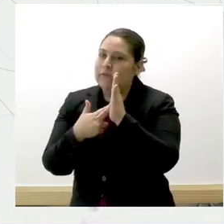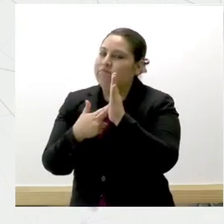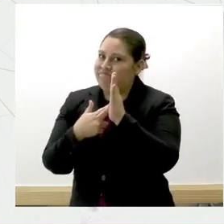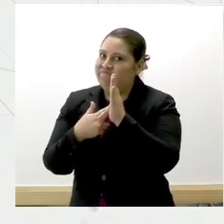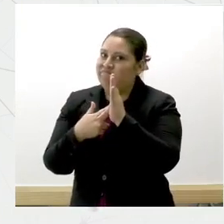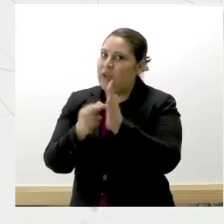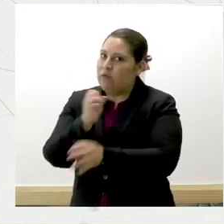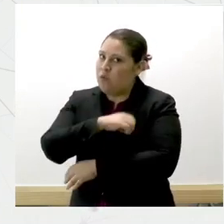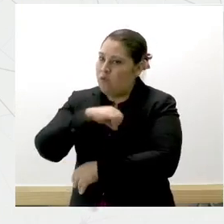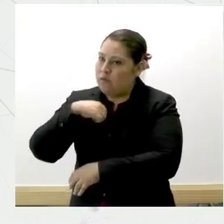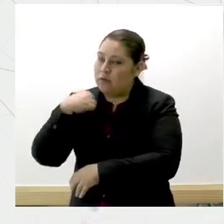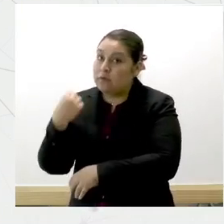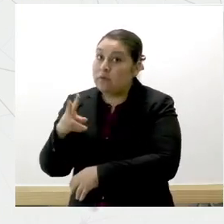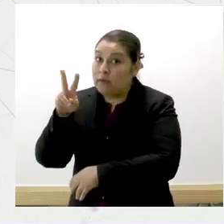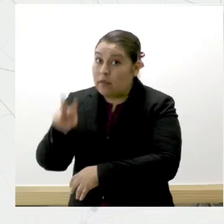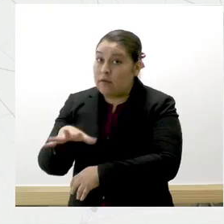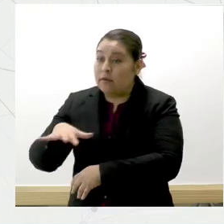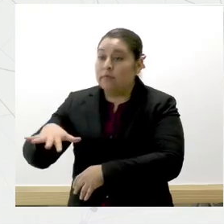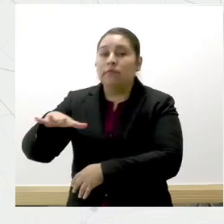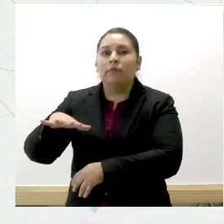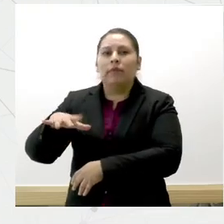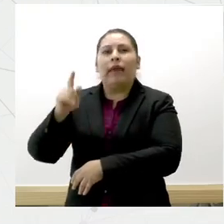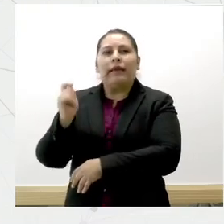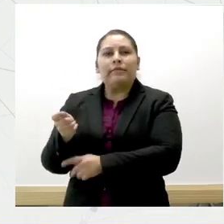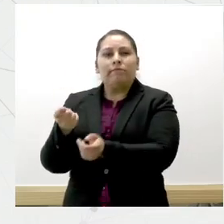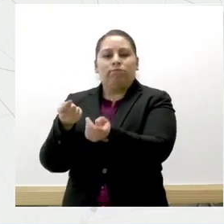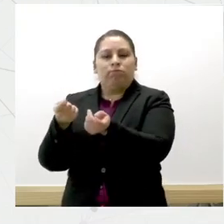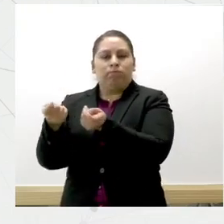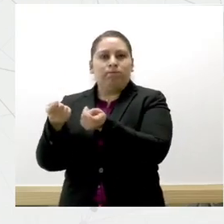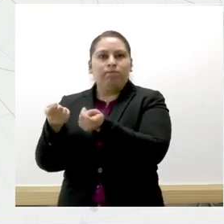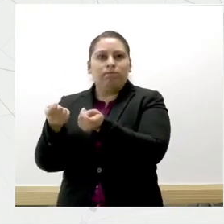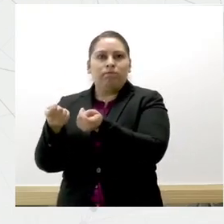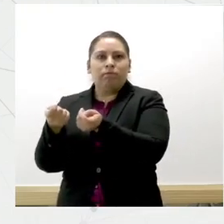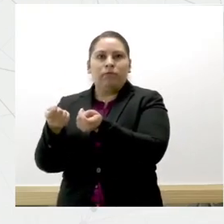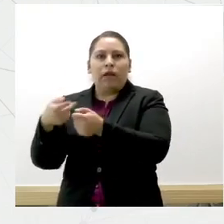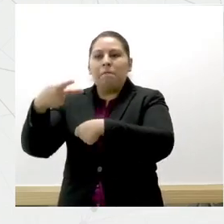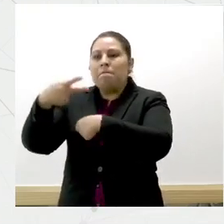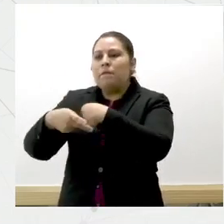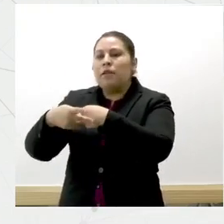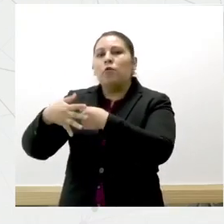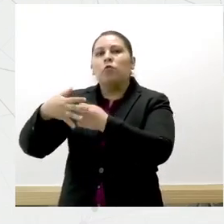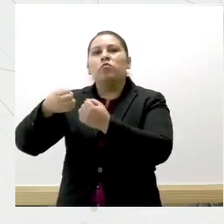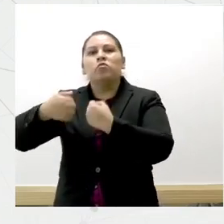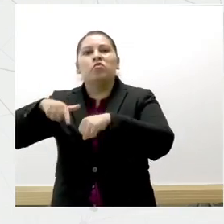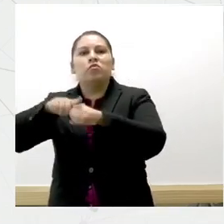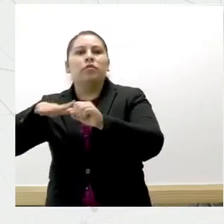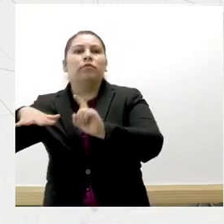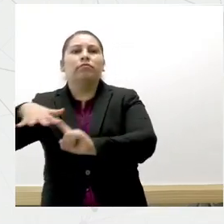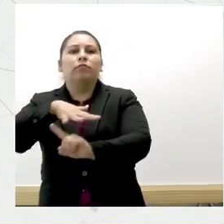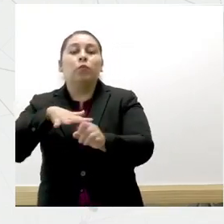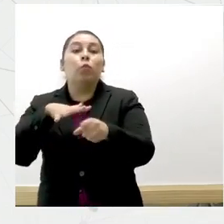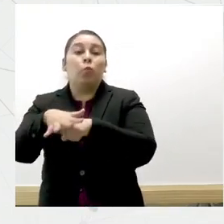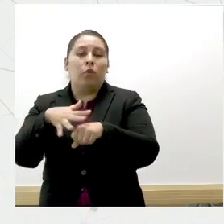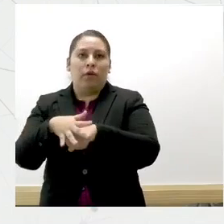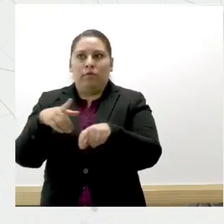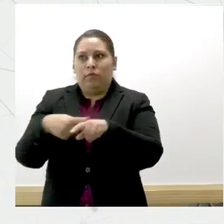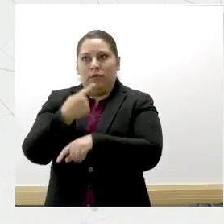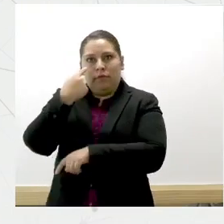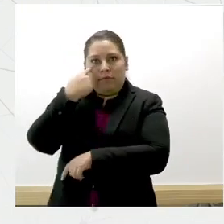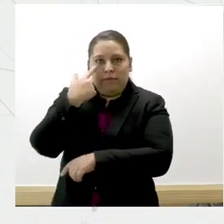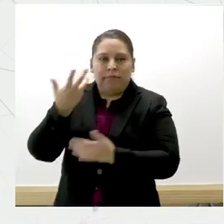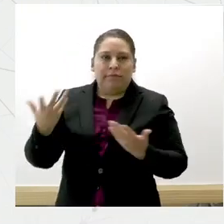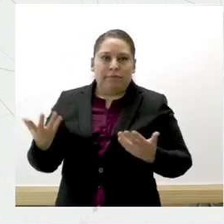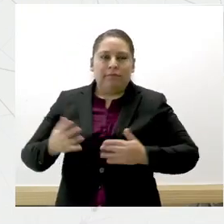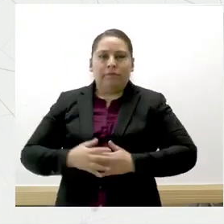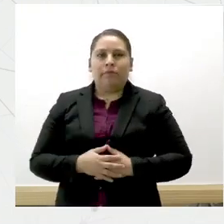tipo de gestión, ¿no? De los riesgos sociales y de los riesgos éticos, de tal modo que haya que llevar a cabo, como les digo,